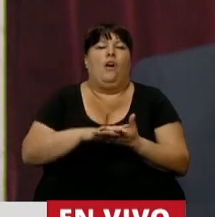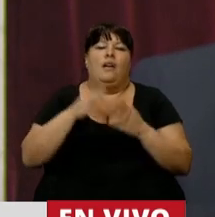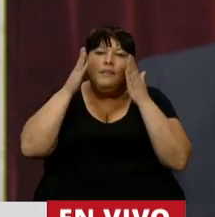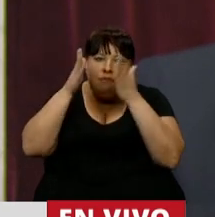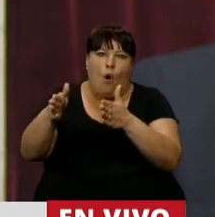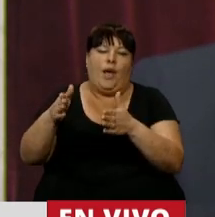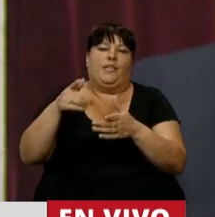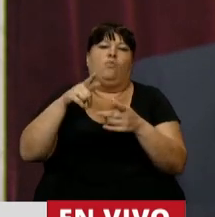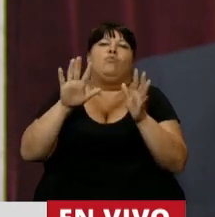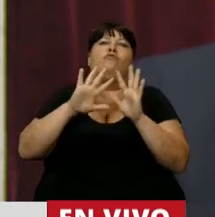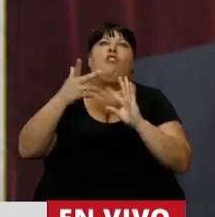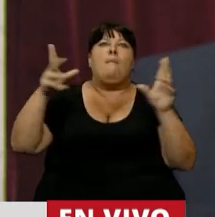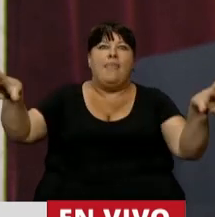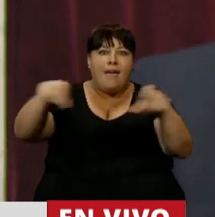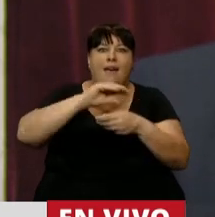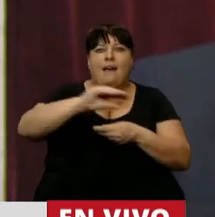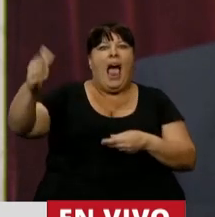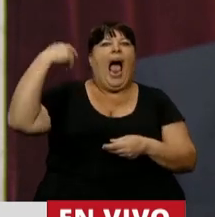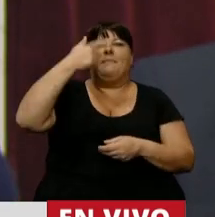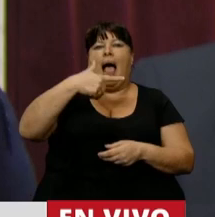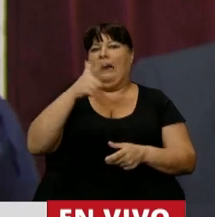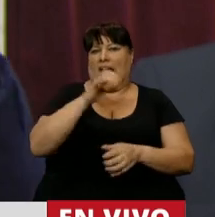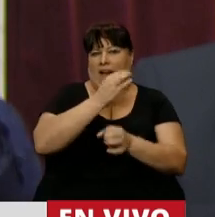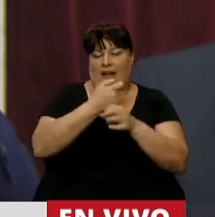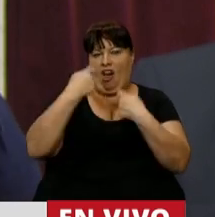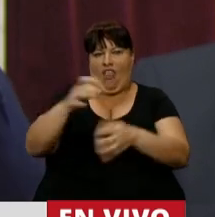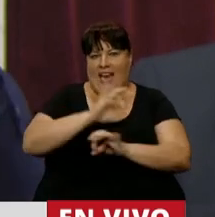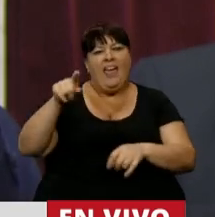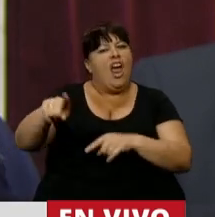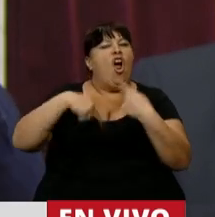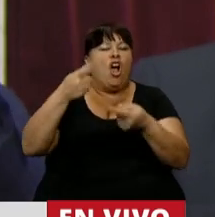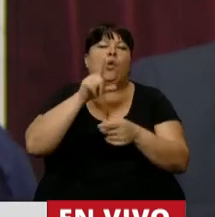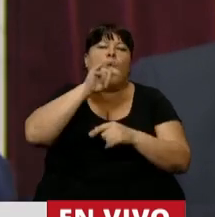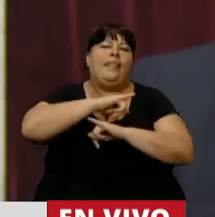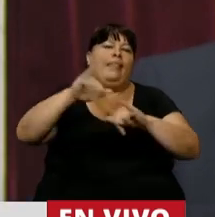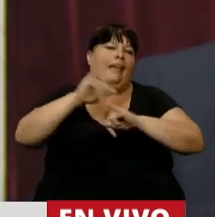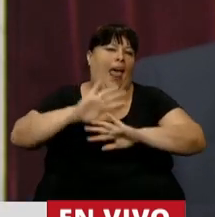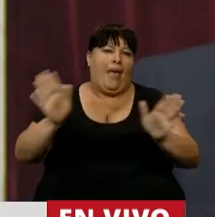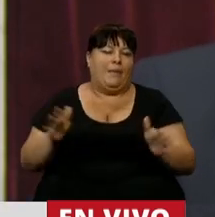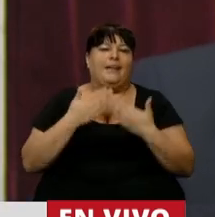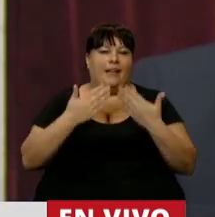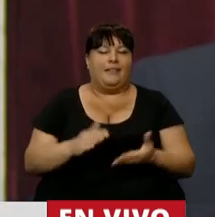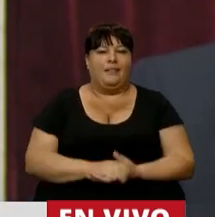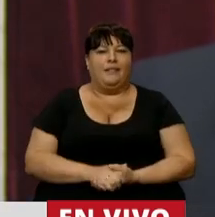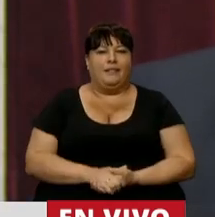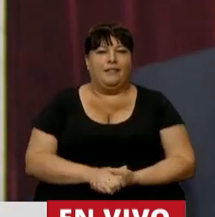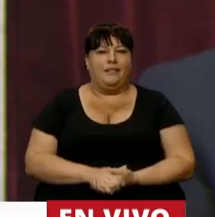que se merecen en un esquema distributivo como no lo hizo el macrismo. Que ellos sigan retuiteando al DIPI, presidente.